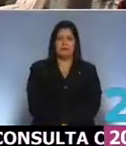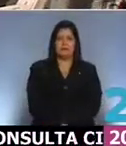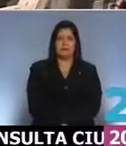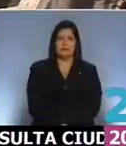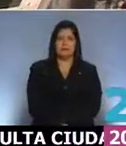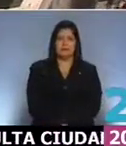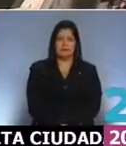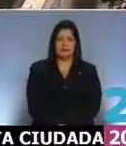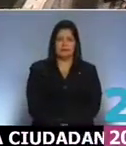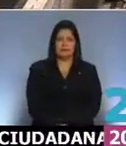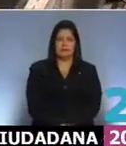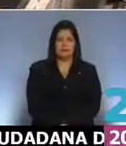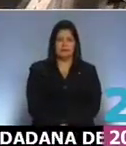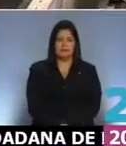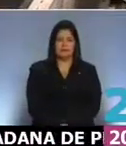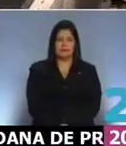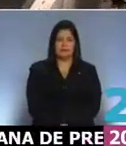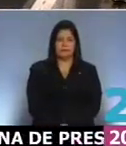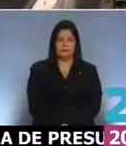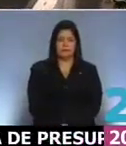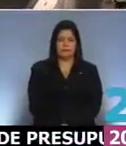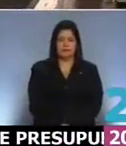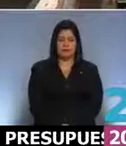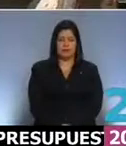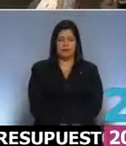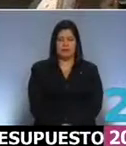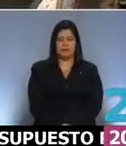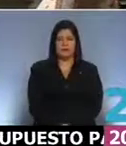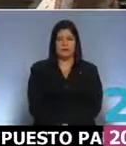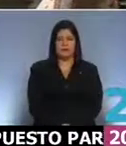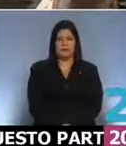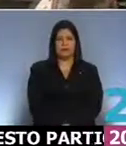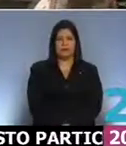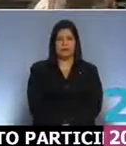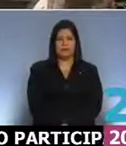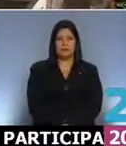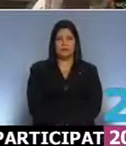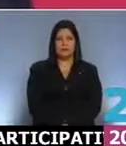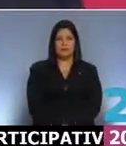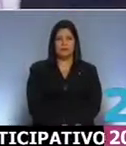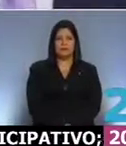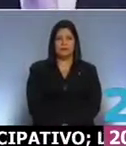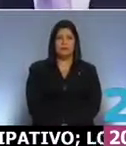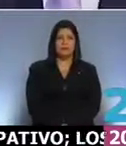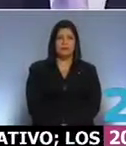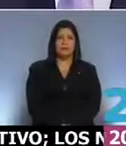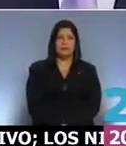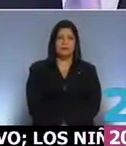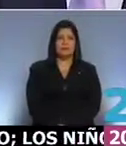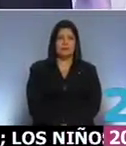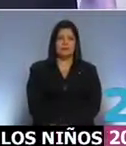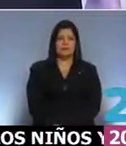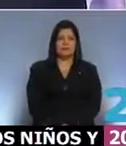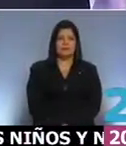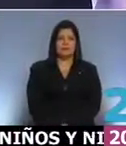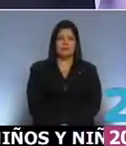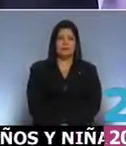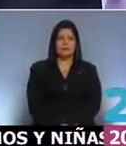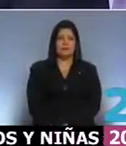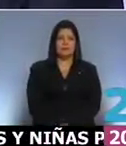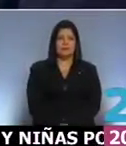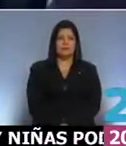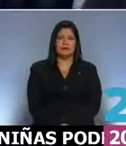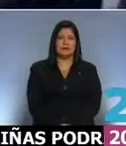1,400 invitados, entre ellos miembros del gabinete legal y ampliado, legisladores, ministros, gobernadores,